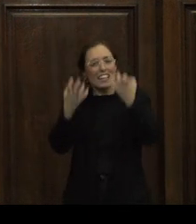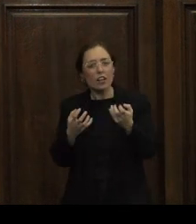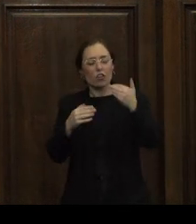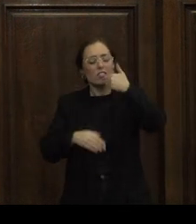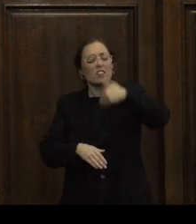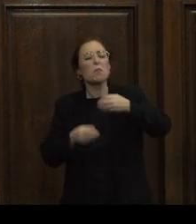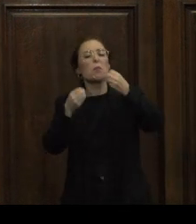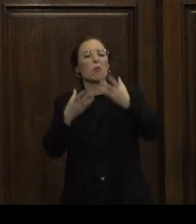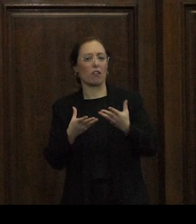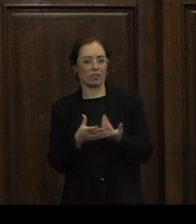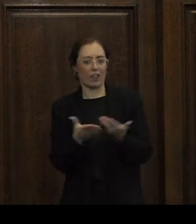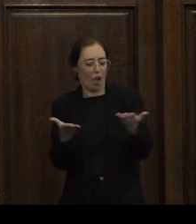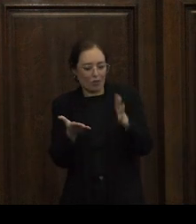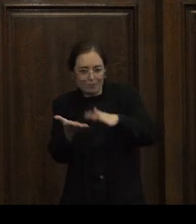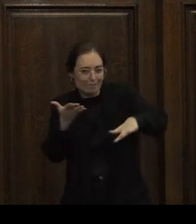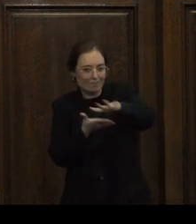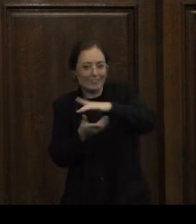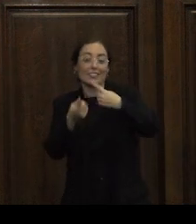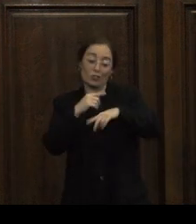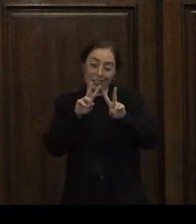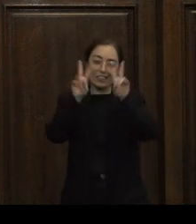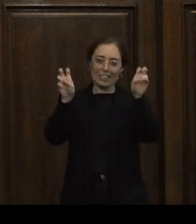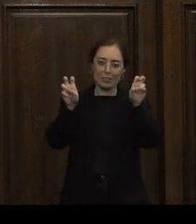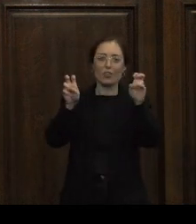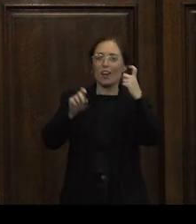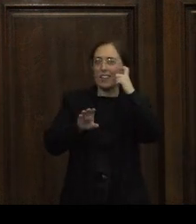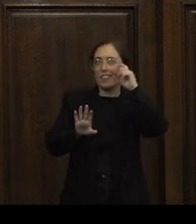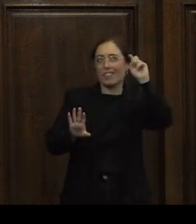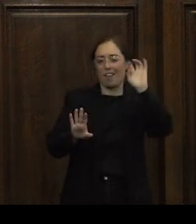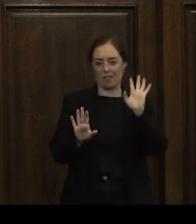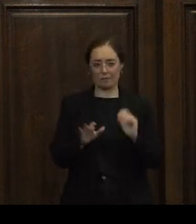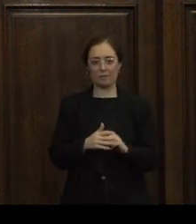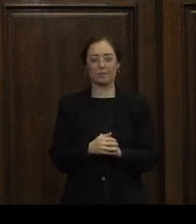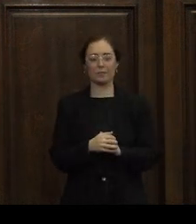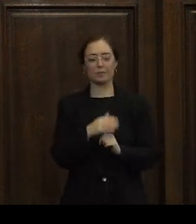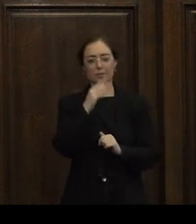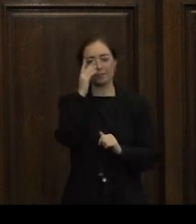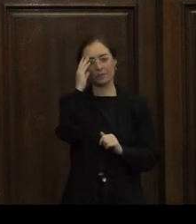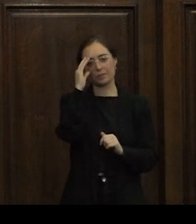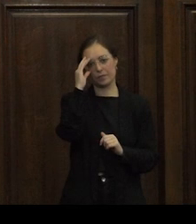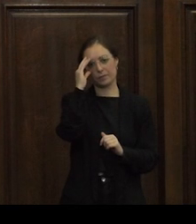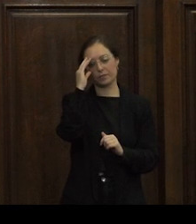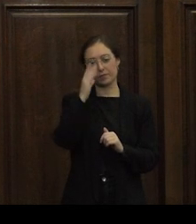este momento. De allí el título que le pusimos a esta conferencia.